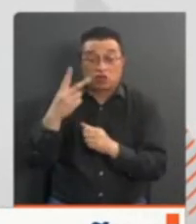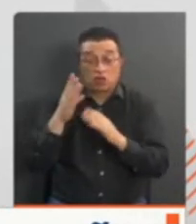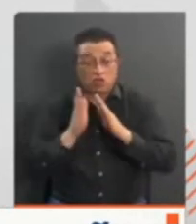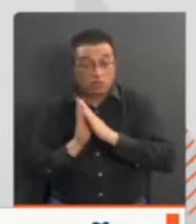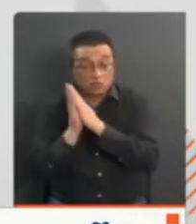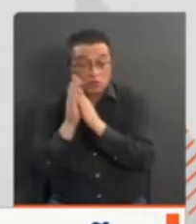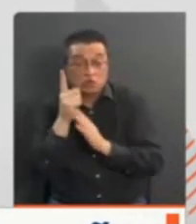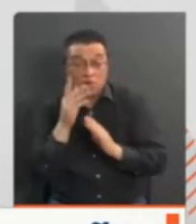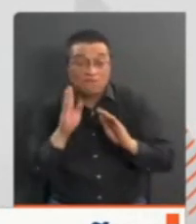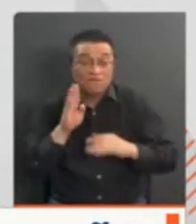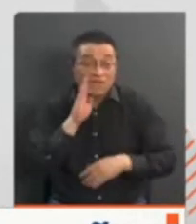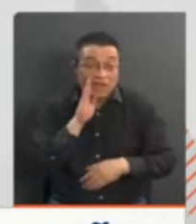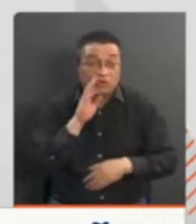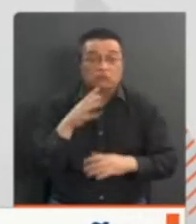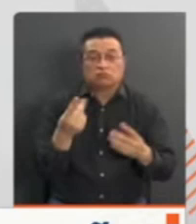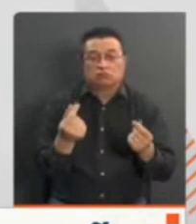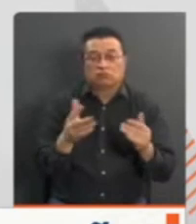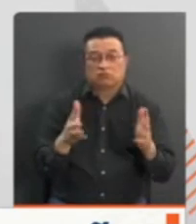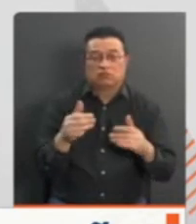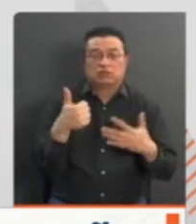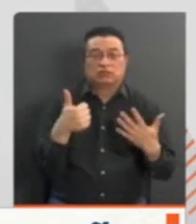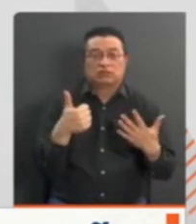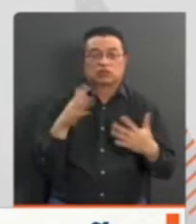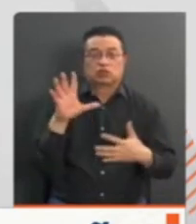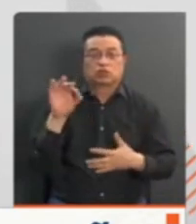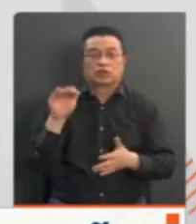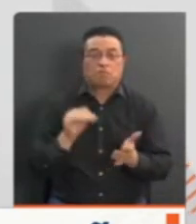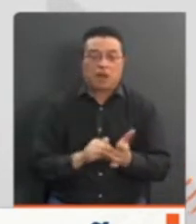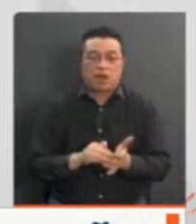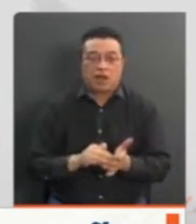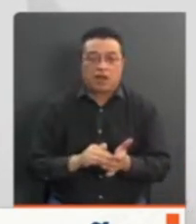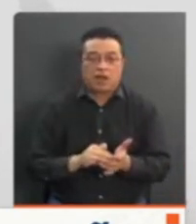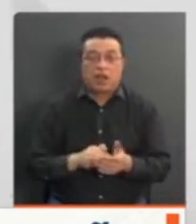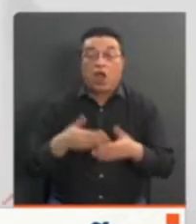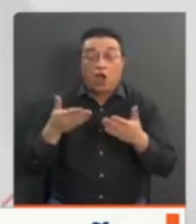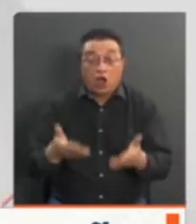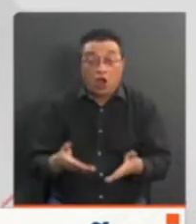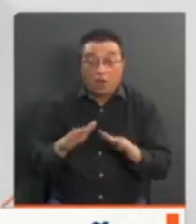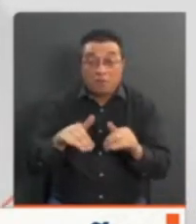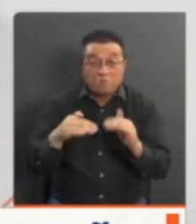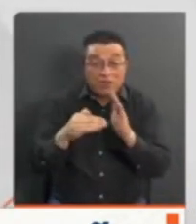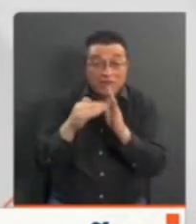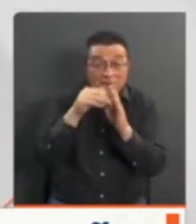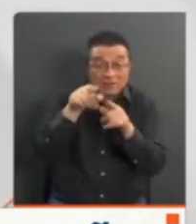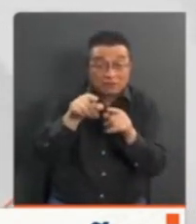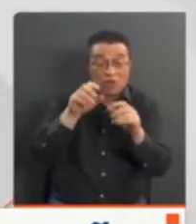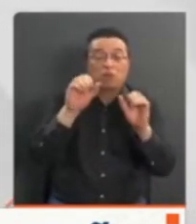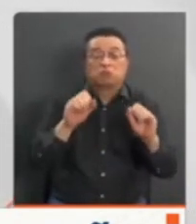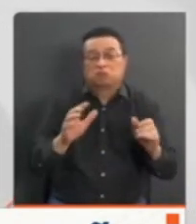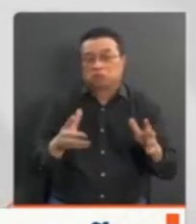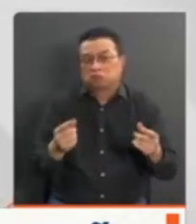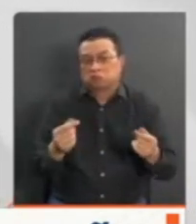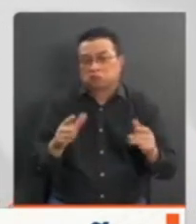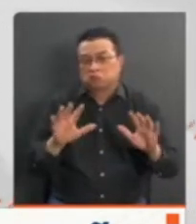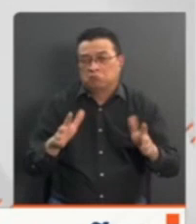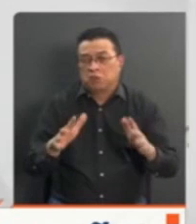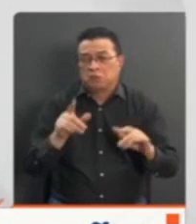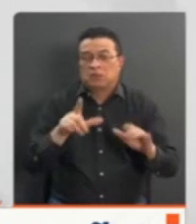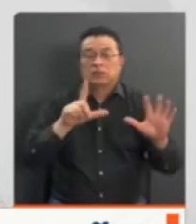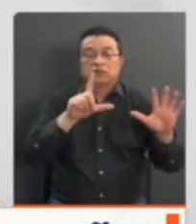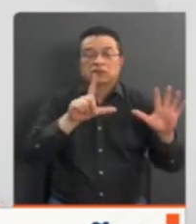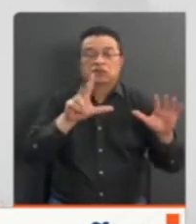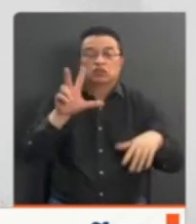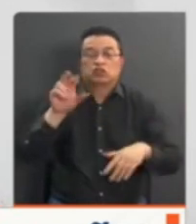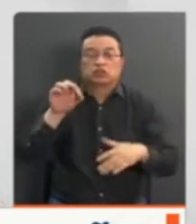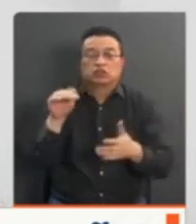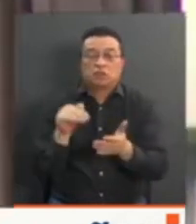baño tenía un valor aproximado de 650 mil pesos. Hoy ese mismo departamento se puede encontrar con un precio que bordea los 780